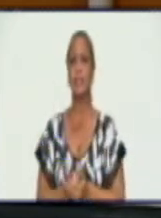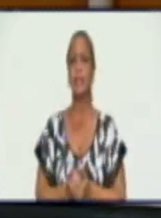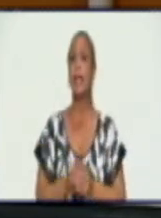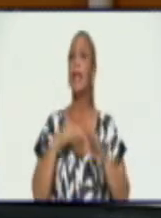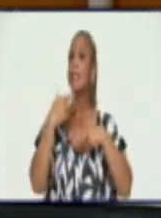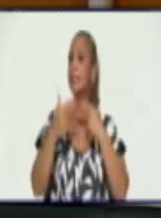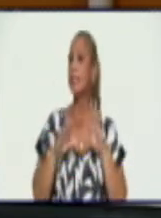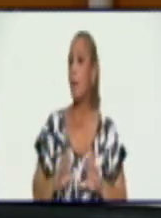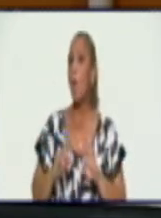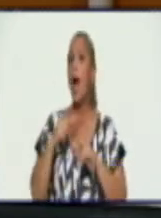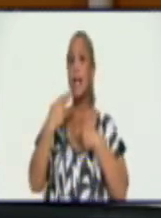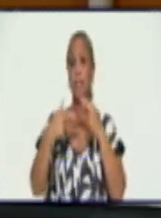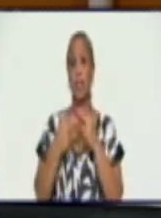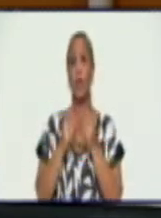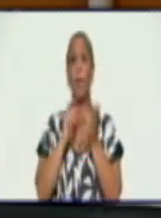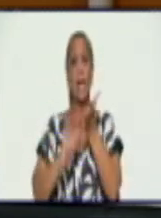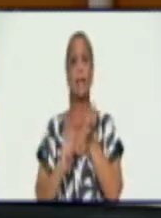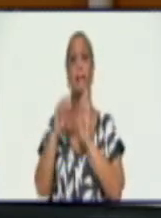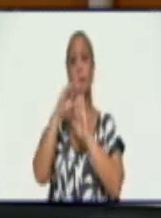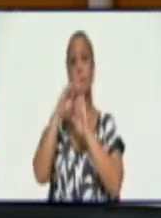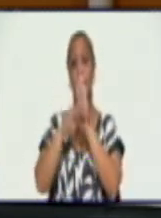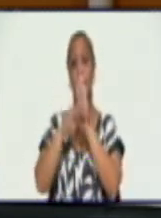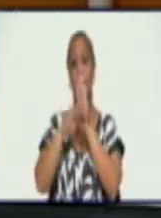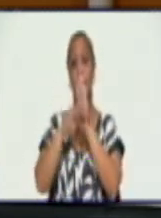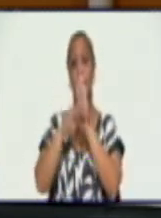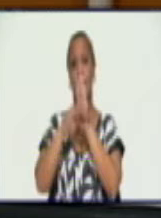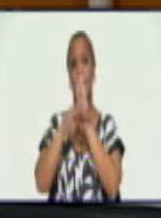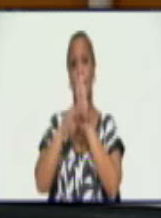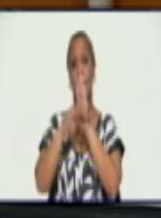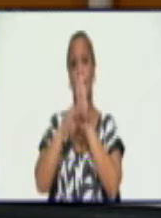las decisiones del gobierno en la provincia